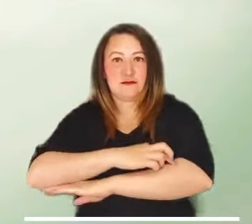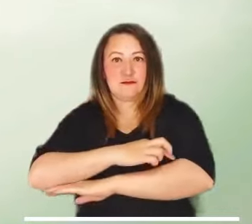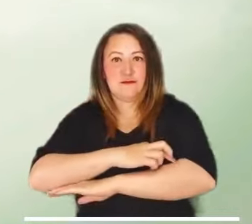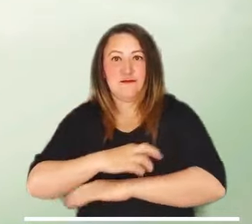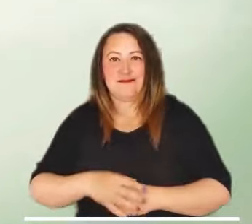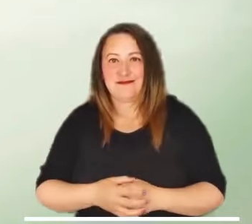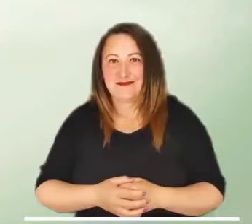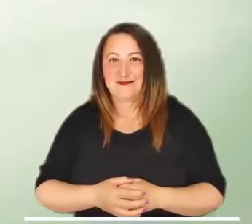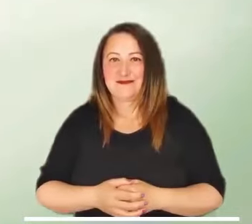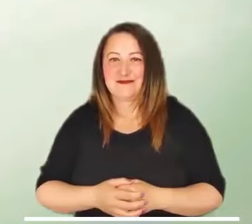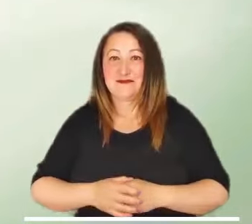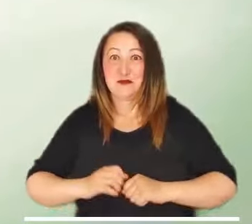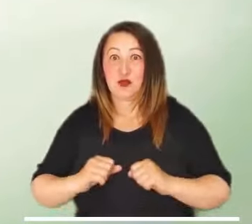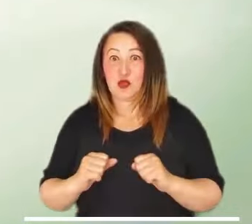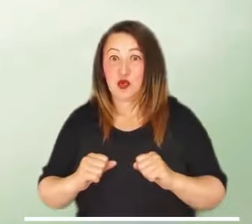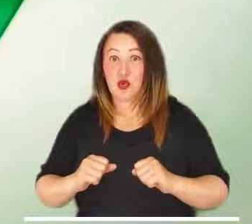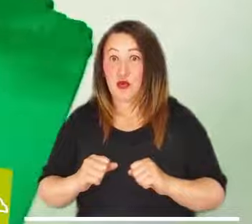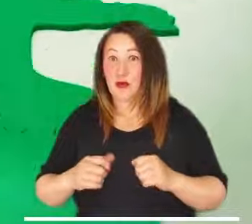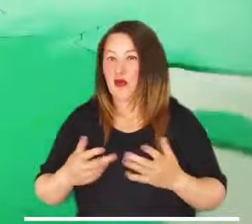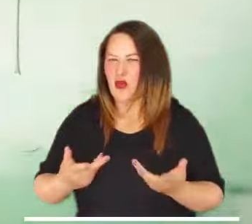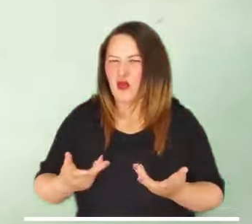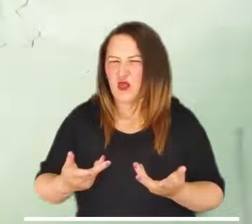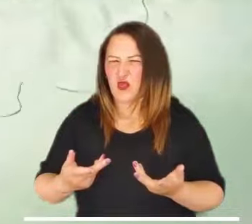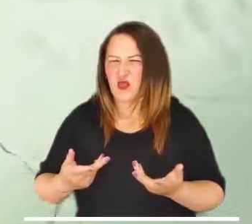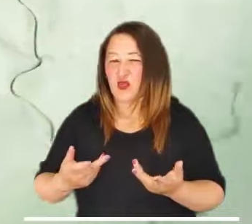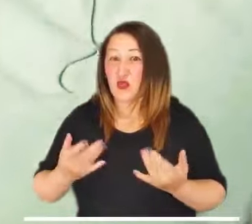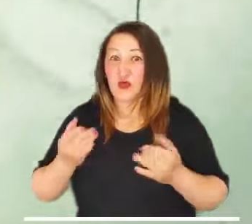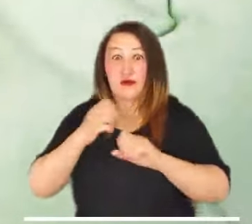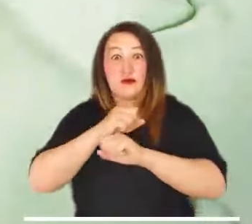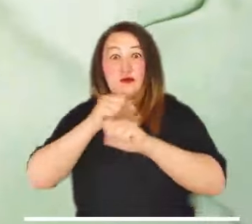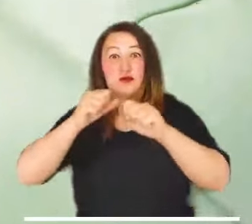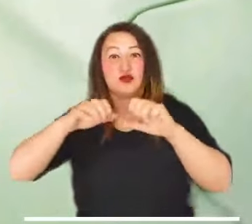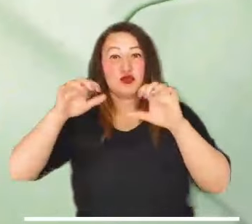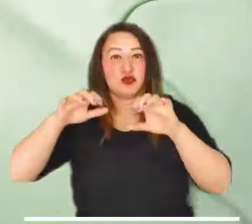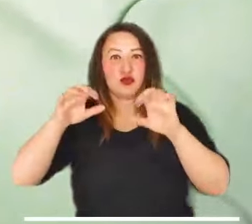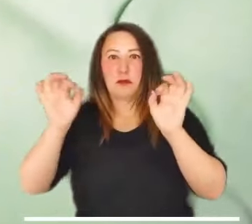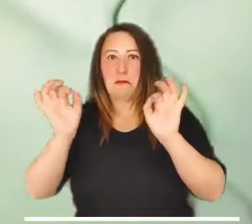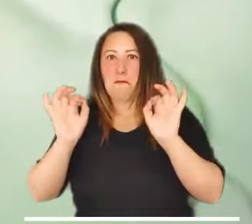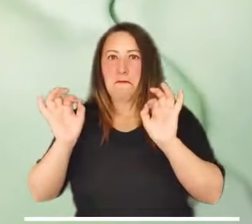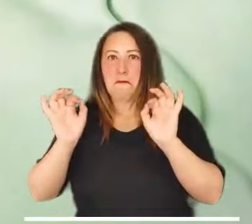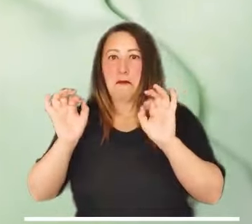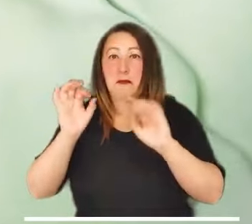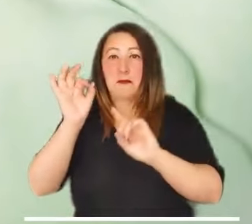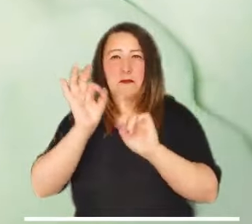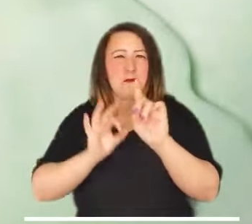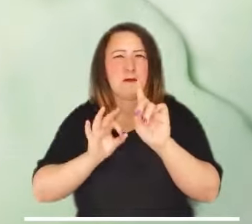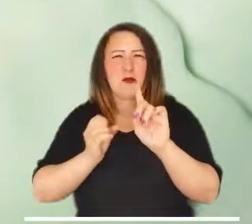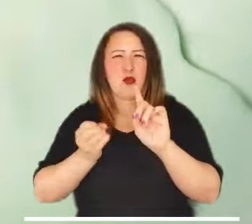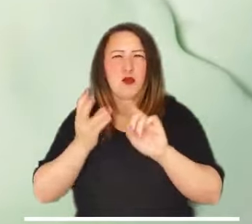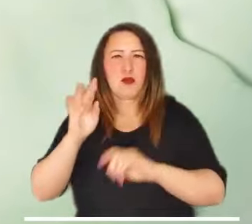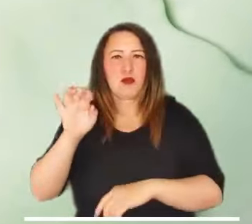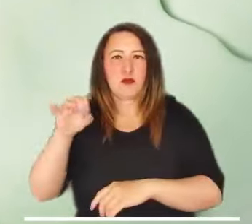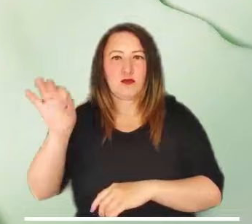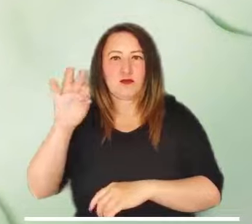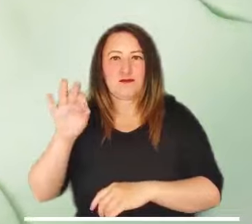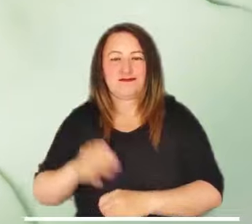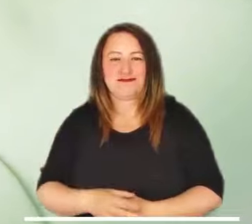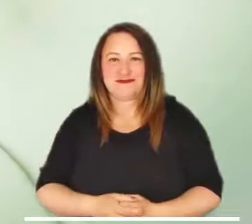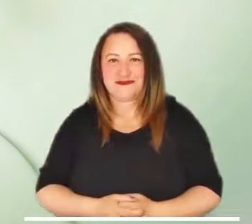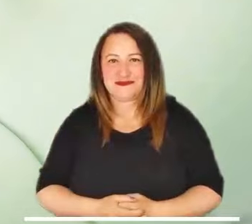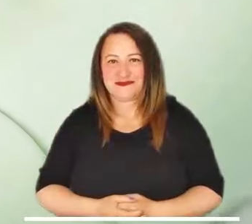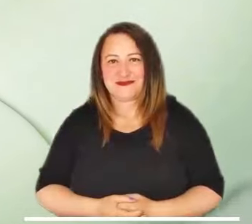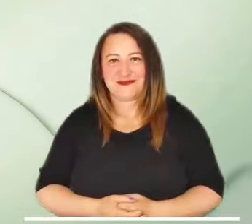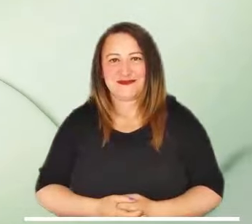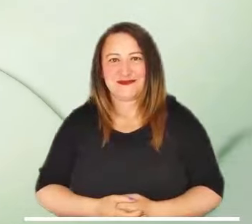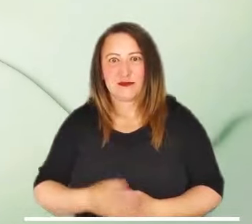Vaupés, Caquetá y occidente de Putumayo. En Bogotá se pronostica una mañana sin lluvias y con